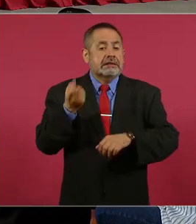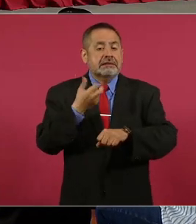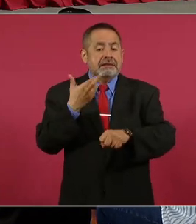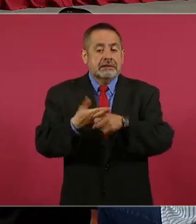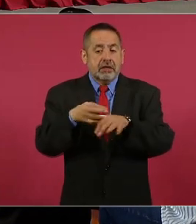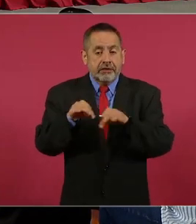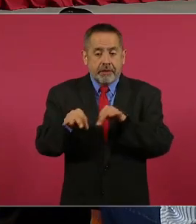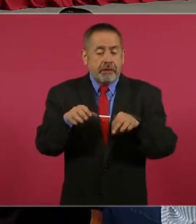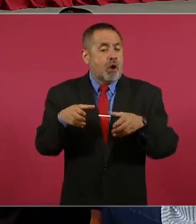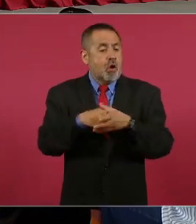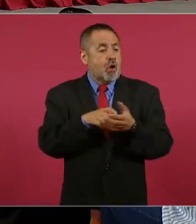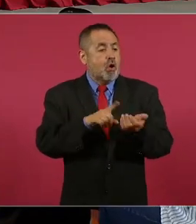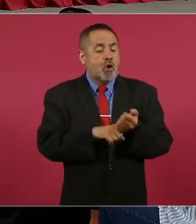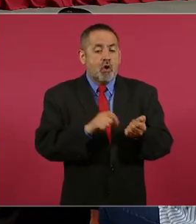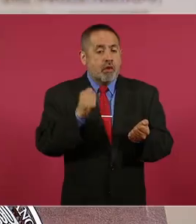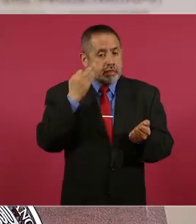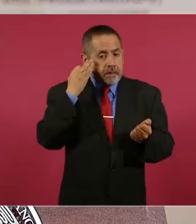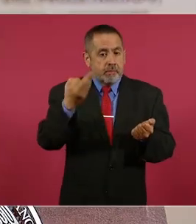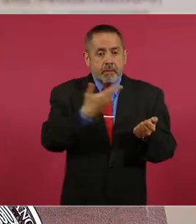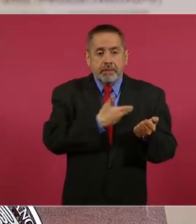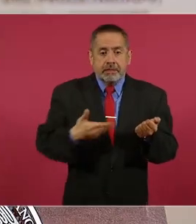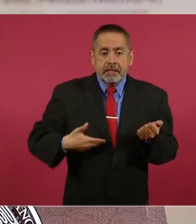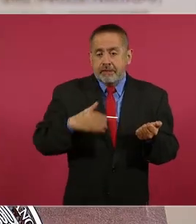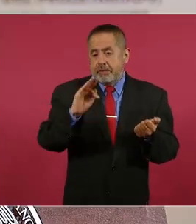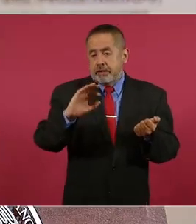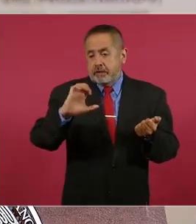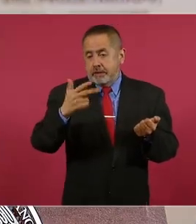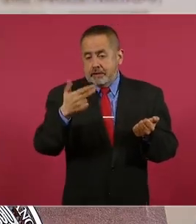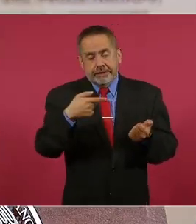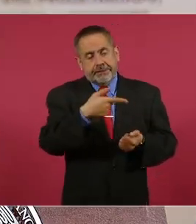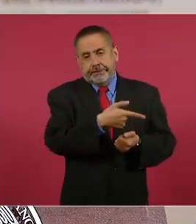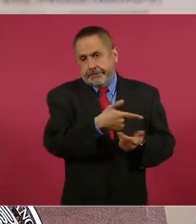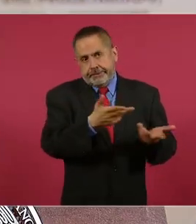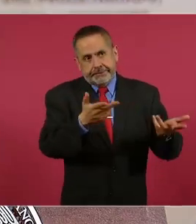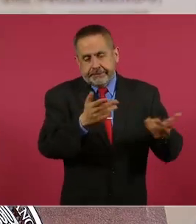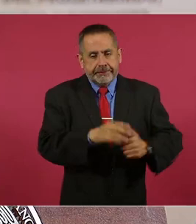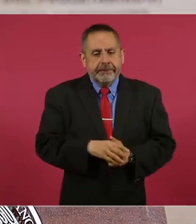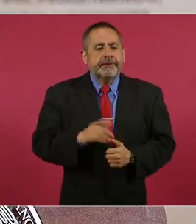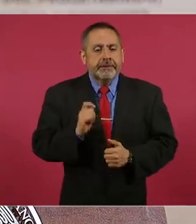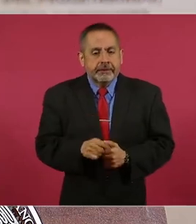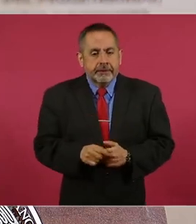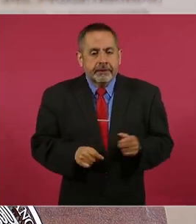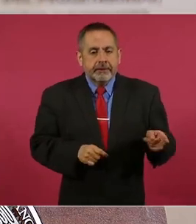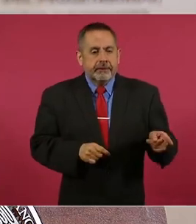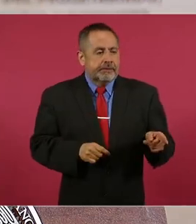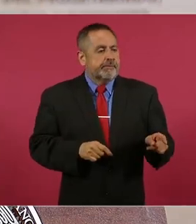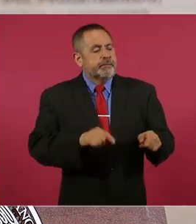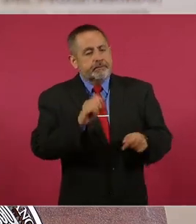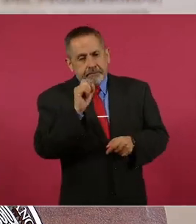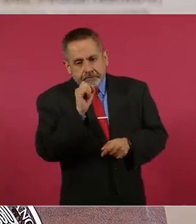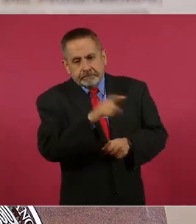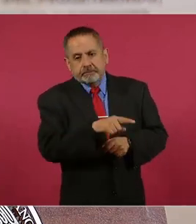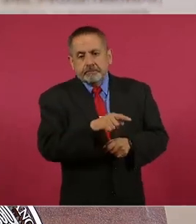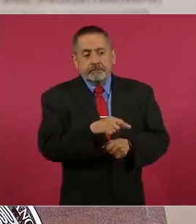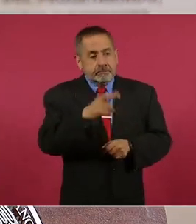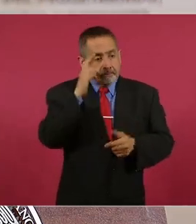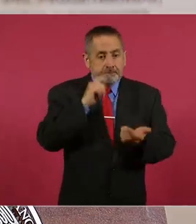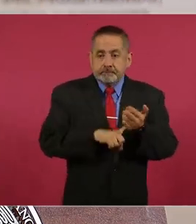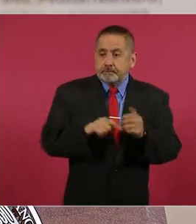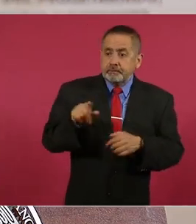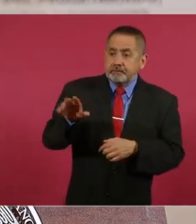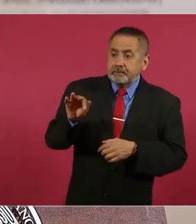de Felipe Calderón, nada más y nada menos. ¿Y qué creen? Es el mismo que despidió